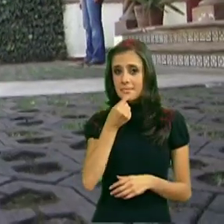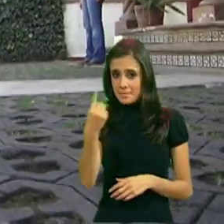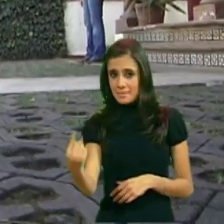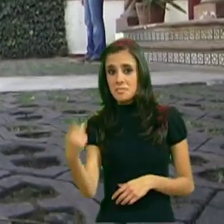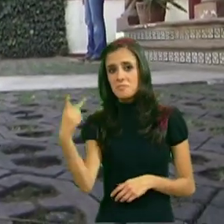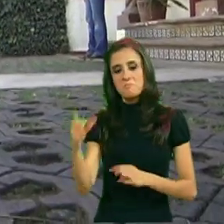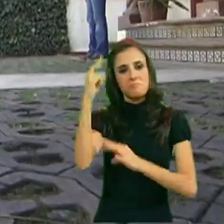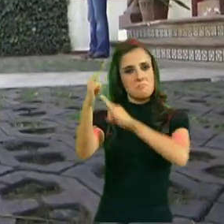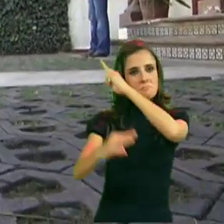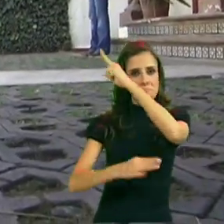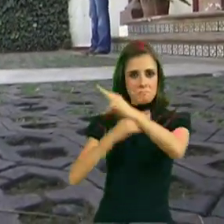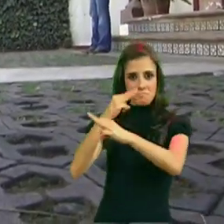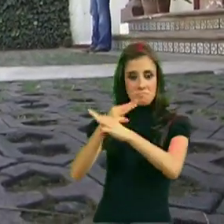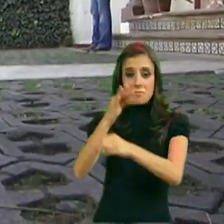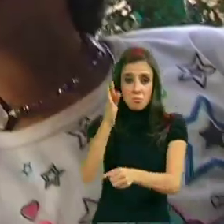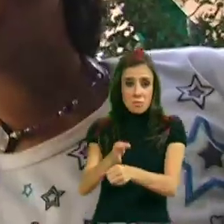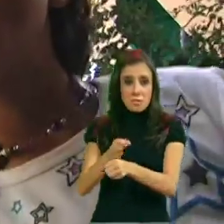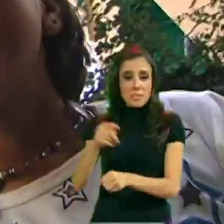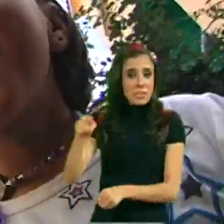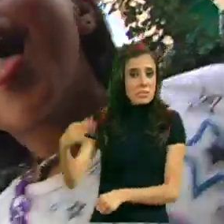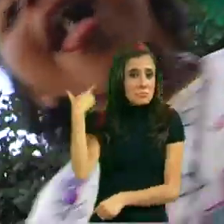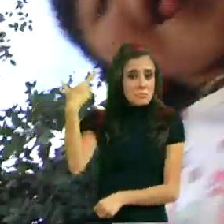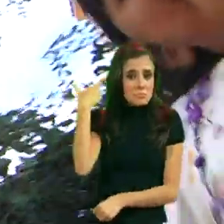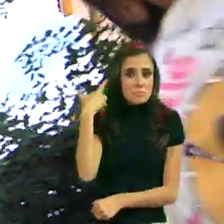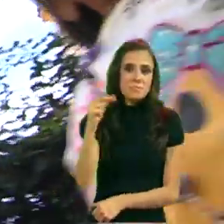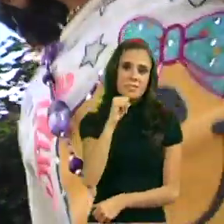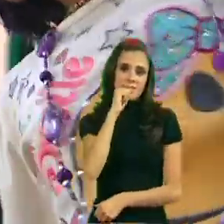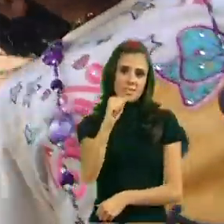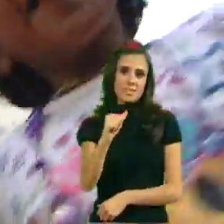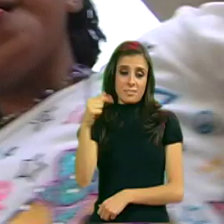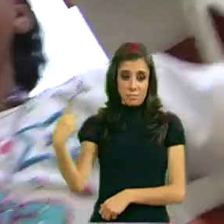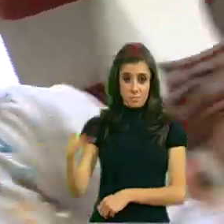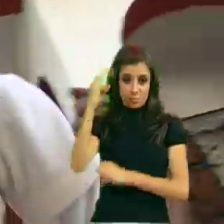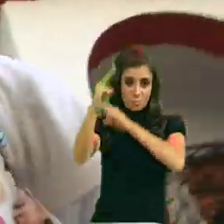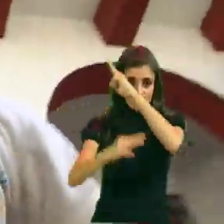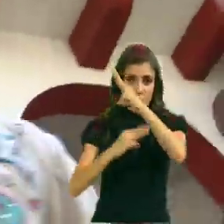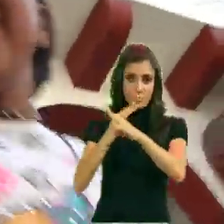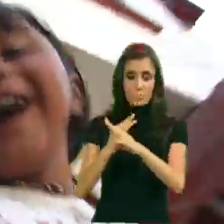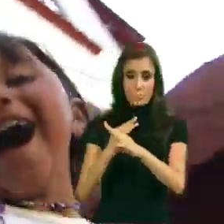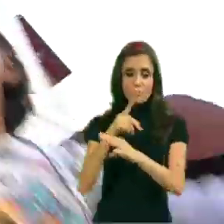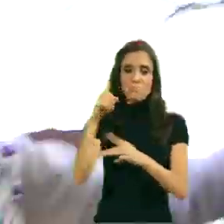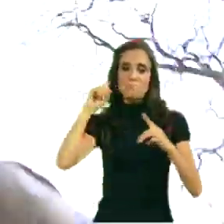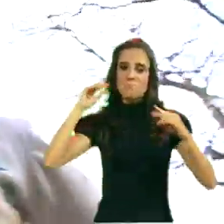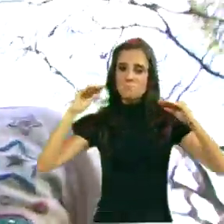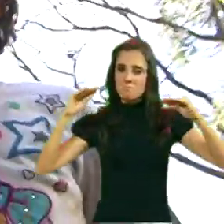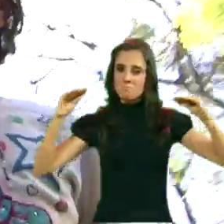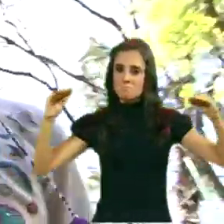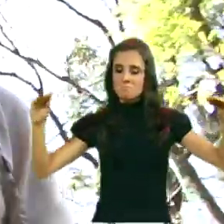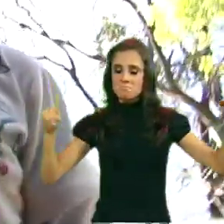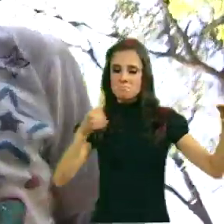pues ella está en su mundo, porque finalmente ahorita ella no escucha, su mundo ese es el silencio.